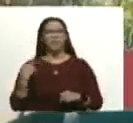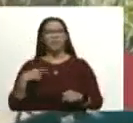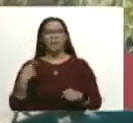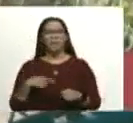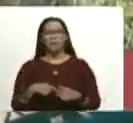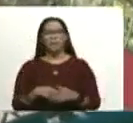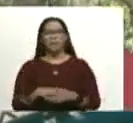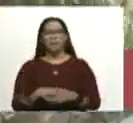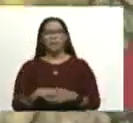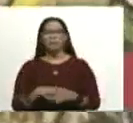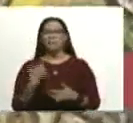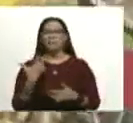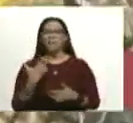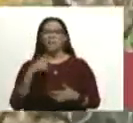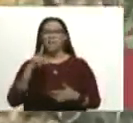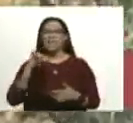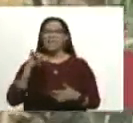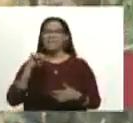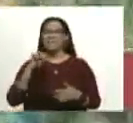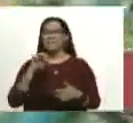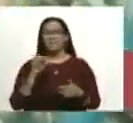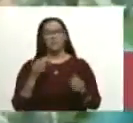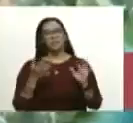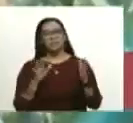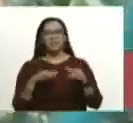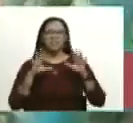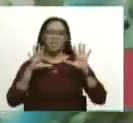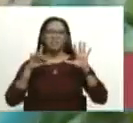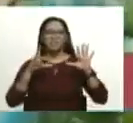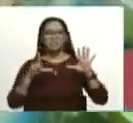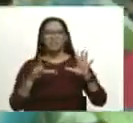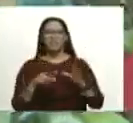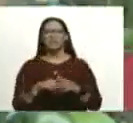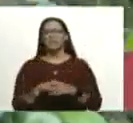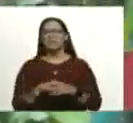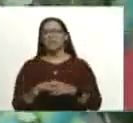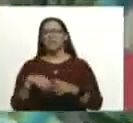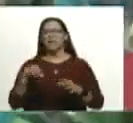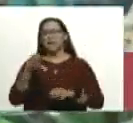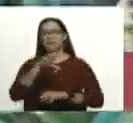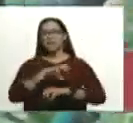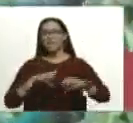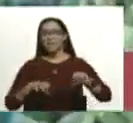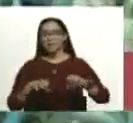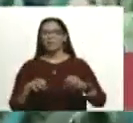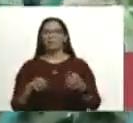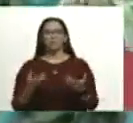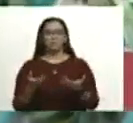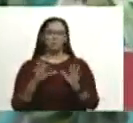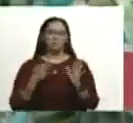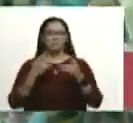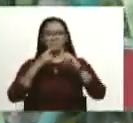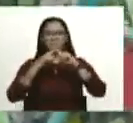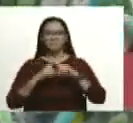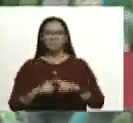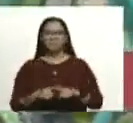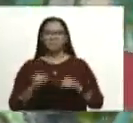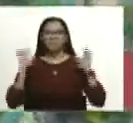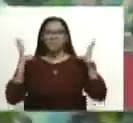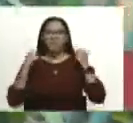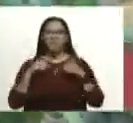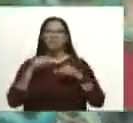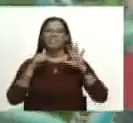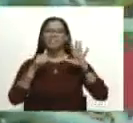3 linces. Estamos hablando de entre 17 y 20 felinos. Estos felinos comen un promedio, podremos decir, los leones comen 6 kilos